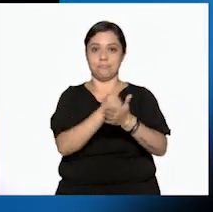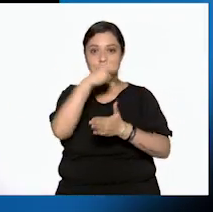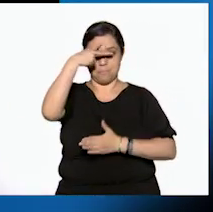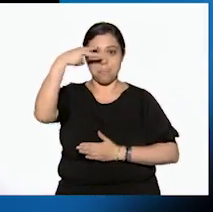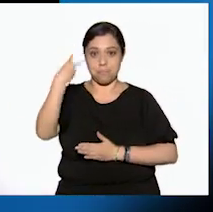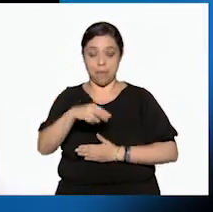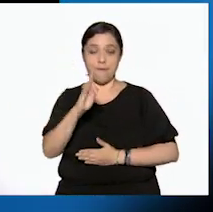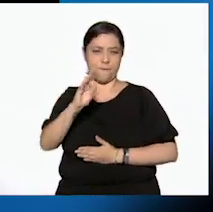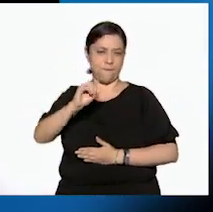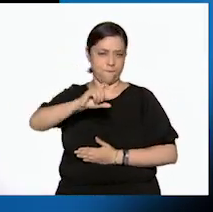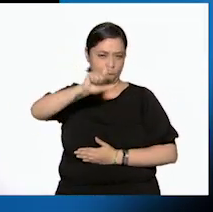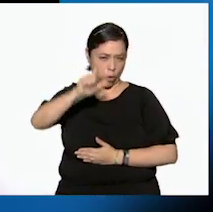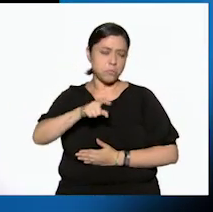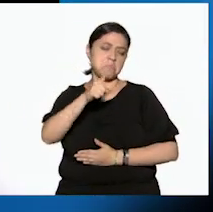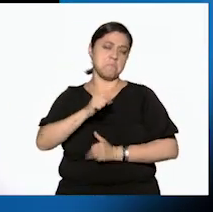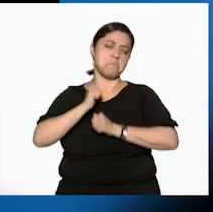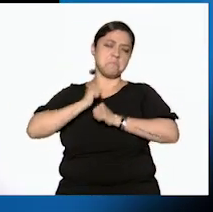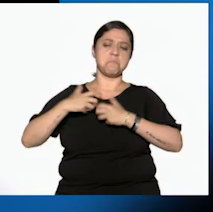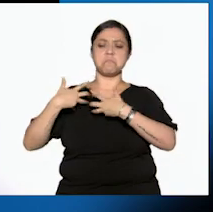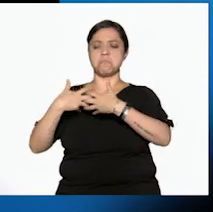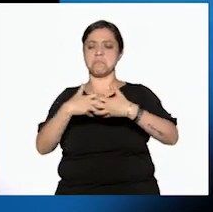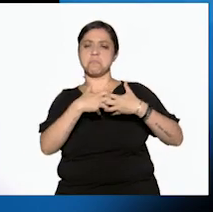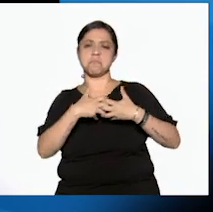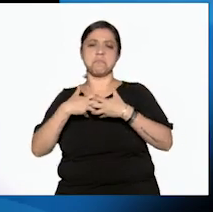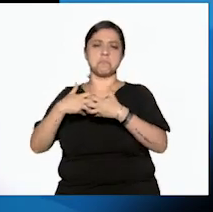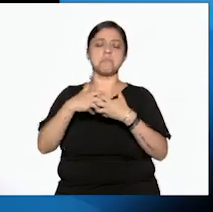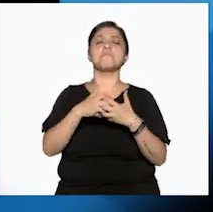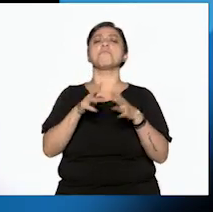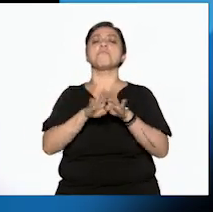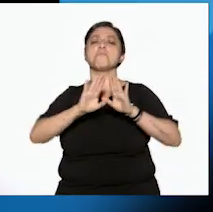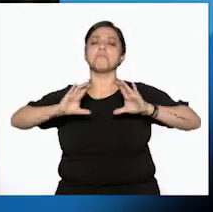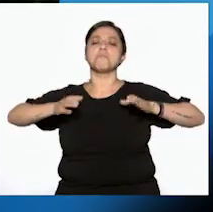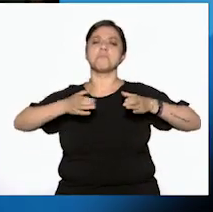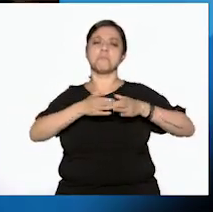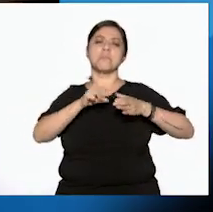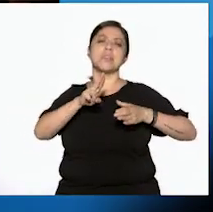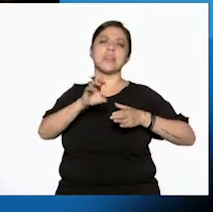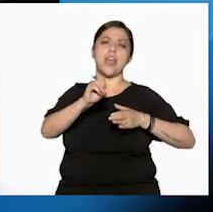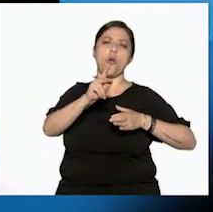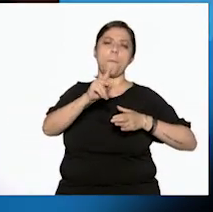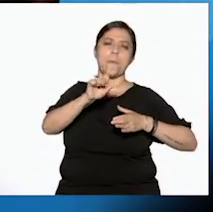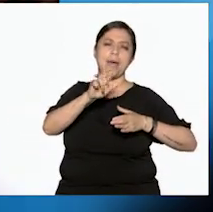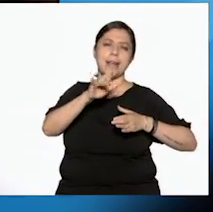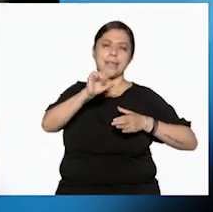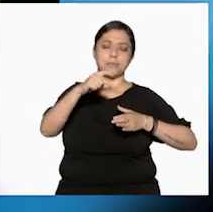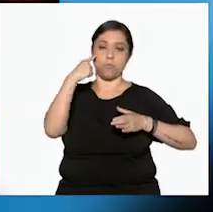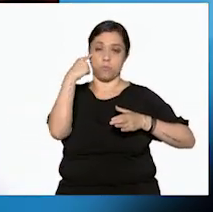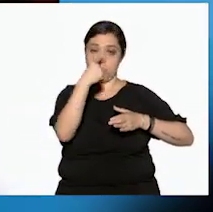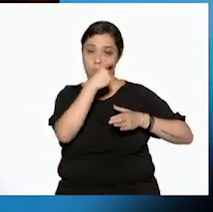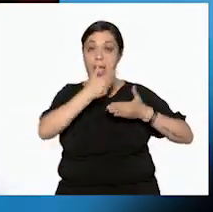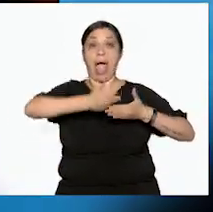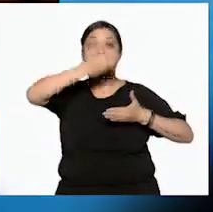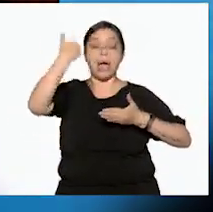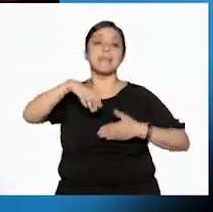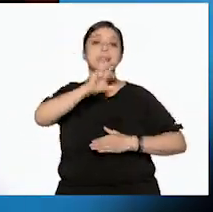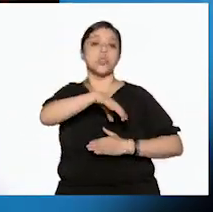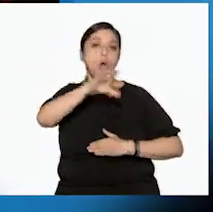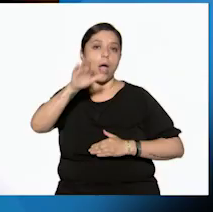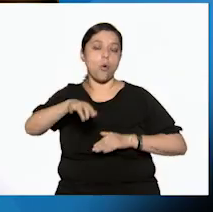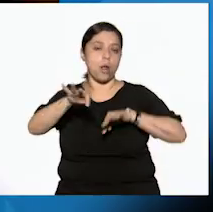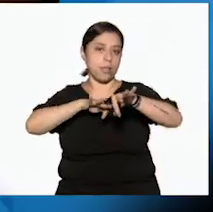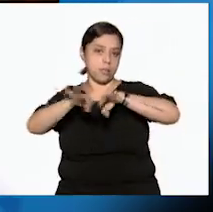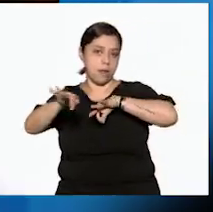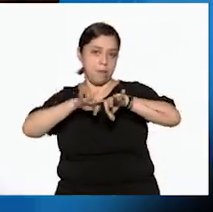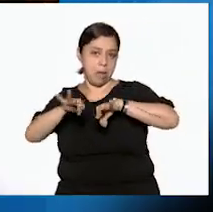Fox, un empresario surgido de la corriente conocida como neopanismo y antiguo gerente de la Coca-Cola, se ganó